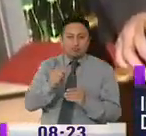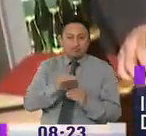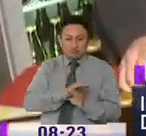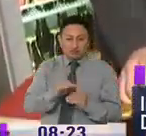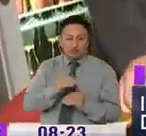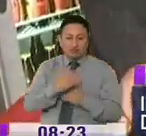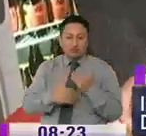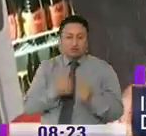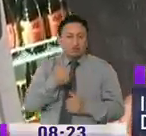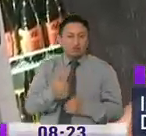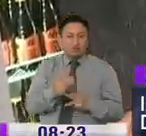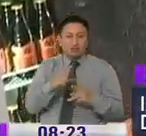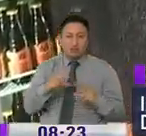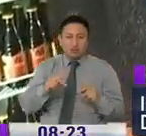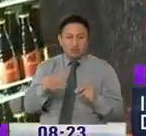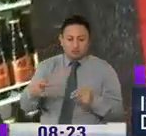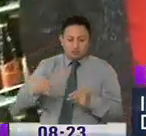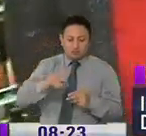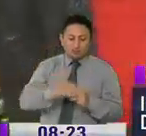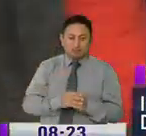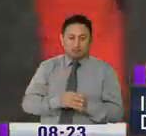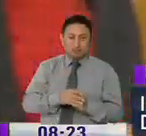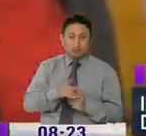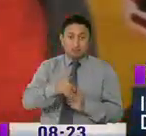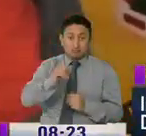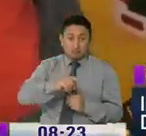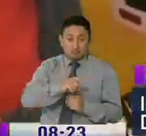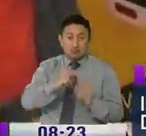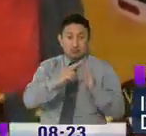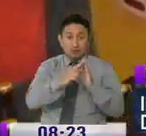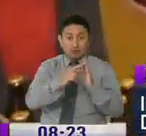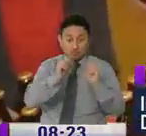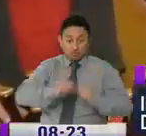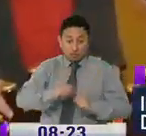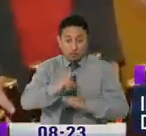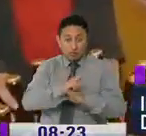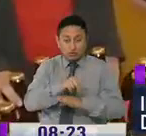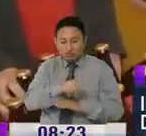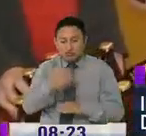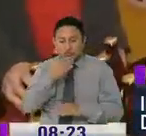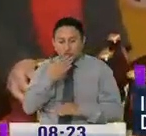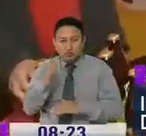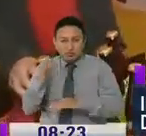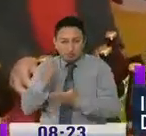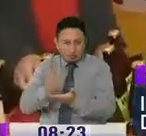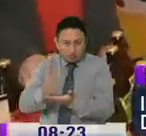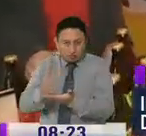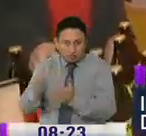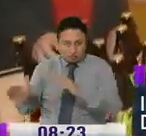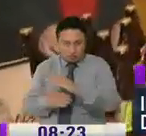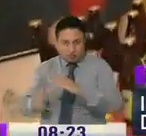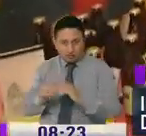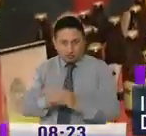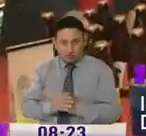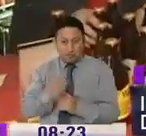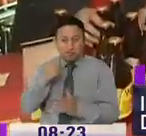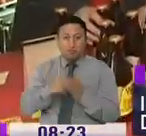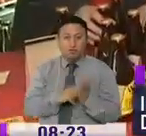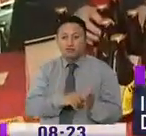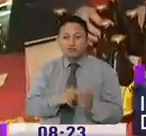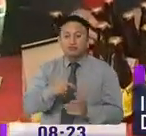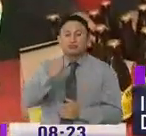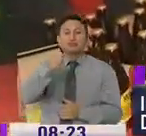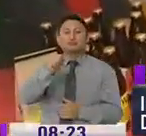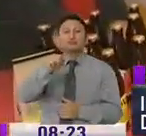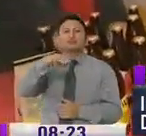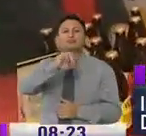de fermentación totalmente natural. Y ustedes también dan recetas para utilizar, pues, todos estos productos que vamos a encontrar aquí. Por ejemplo, estas pepas de sambo,